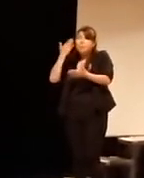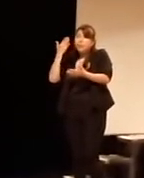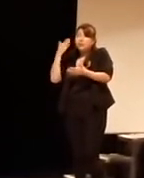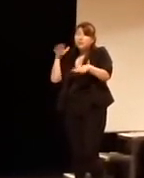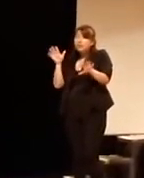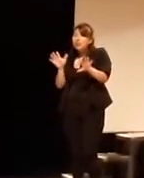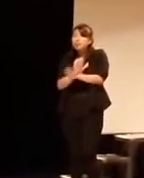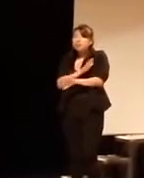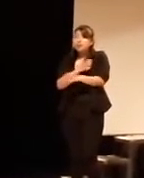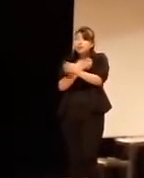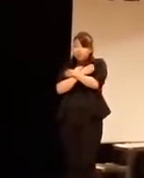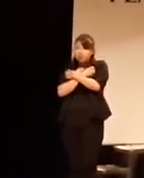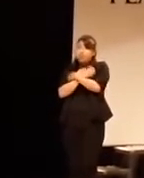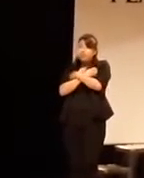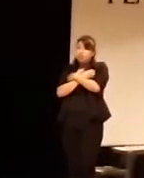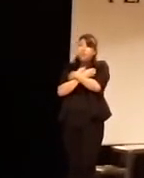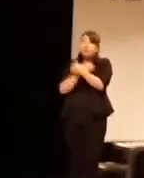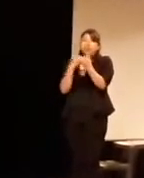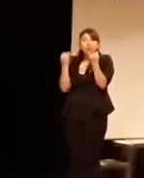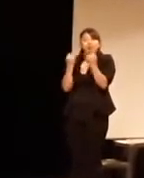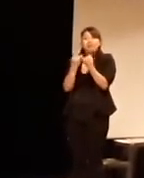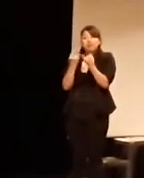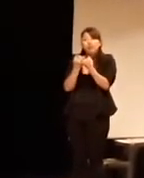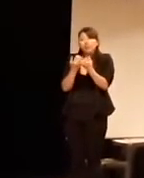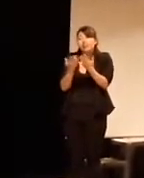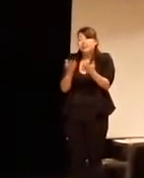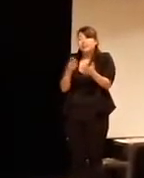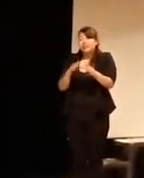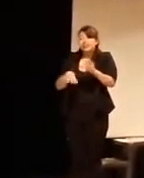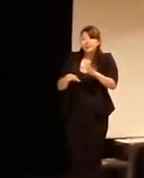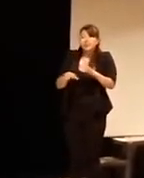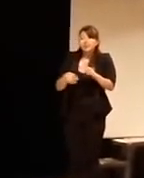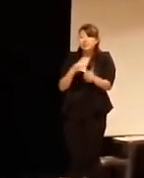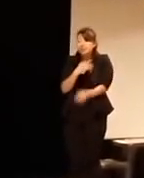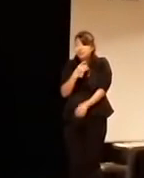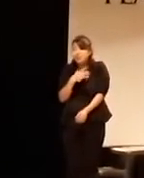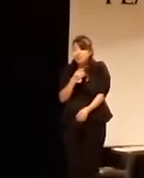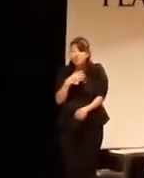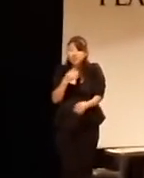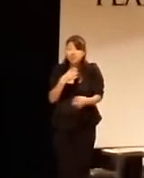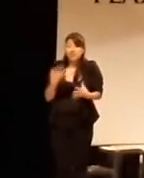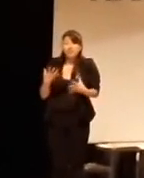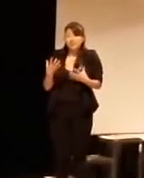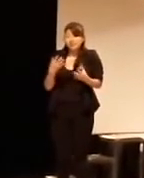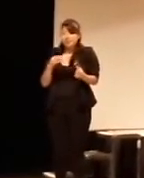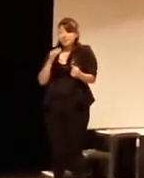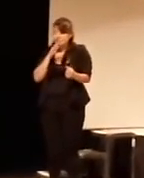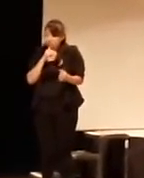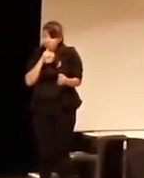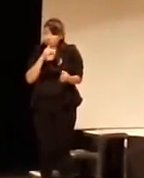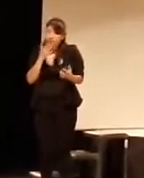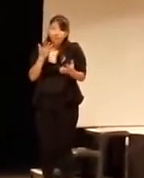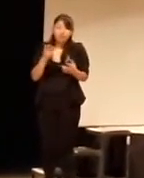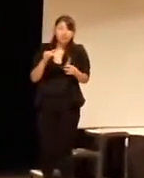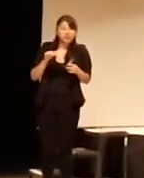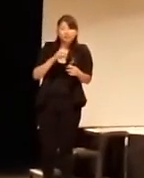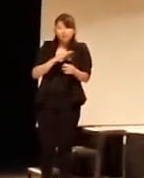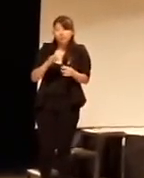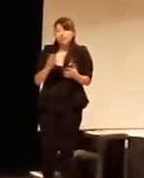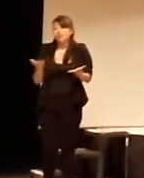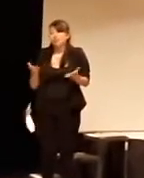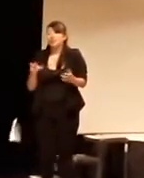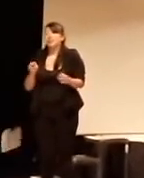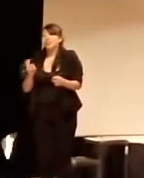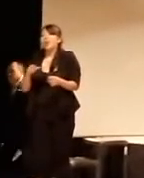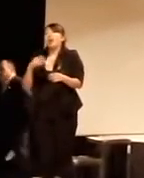de la educación también significa arriesgarnos, animarnos a ir contracorriente, incluso de muchas